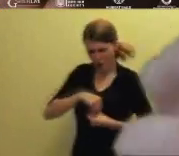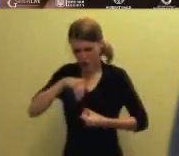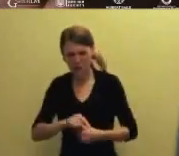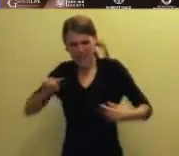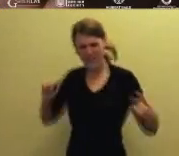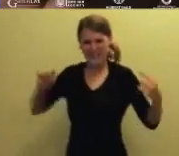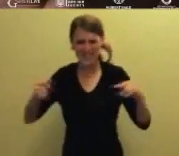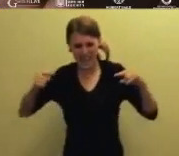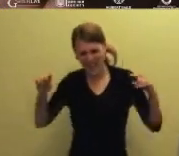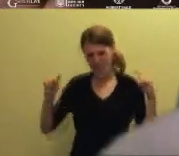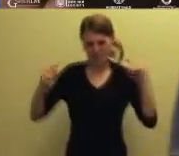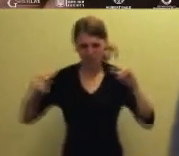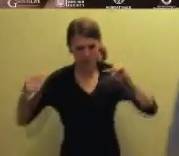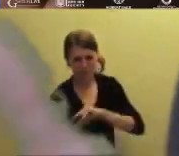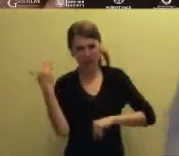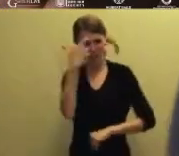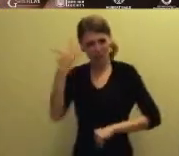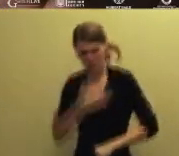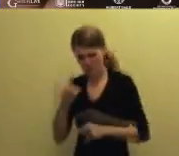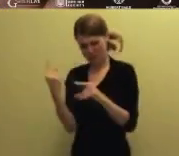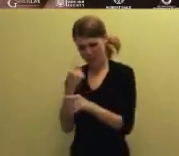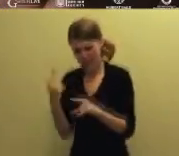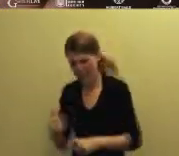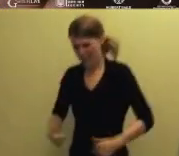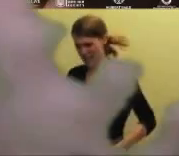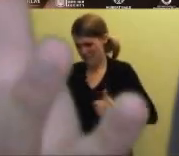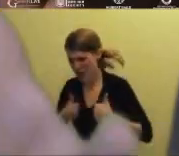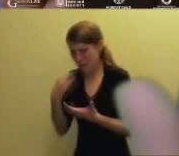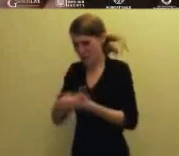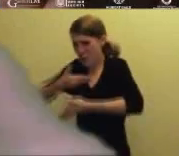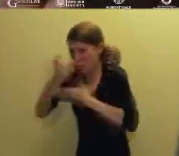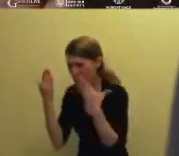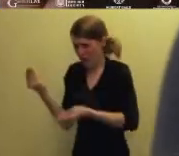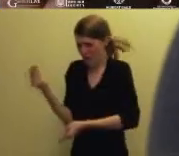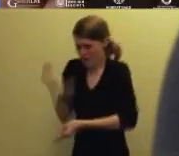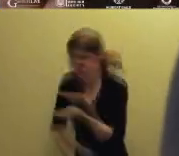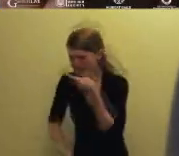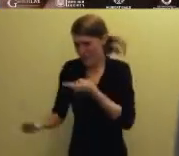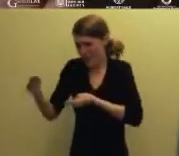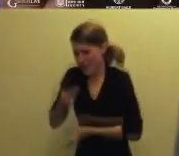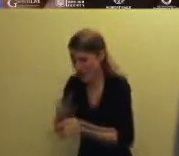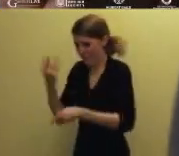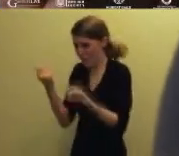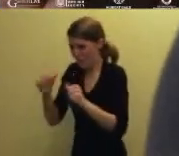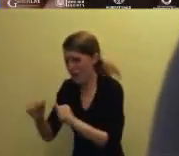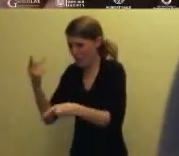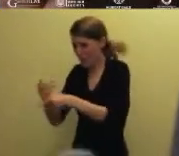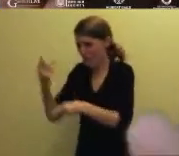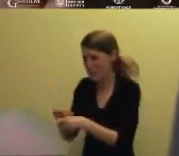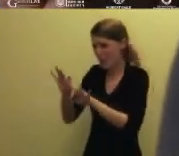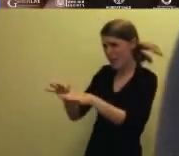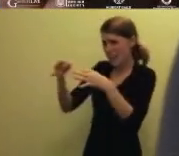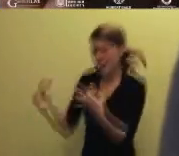y qué mérito tiene eso si en los inicios del cine el cine era mudo ya bueno pero los es no necesitan agarrarse de algo valero sea tranquilízate